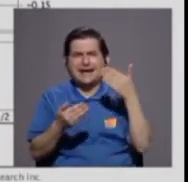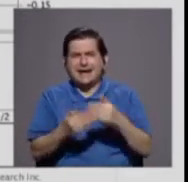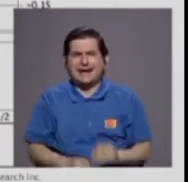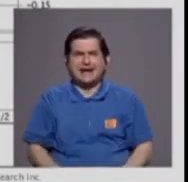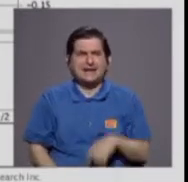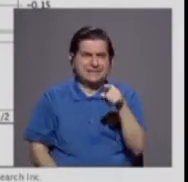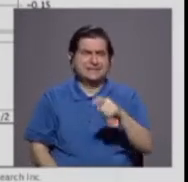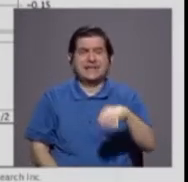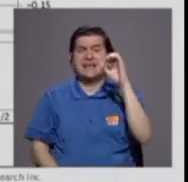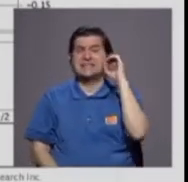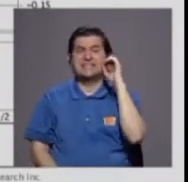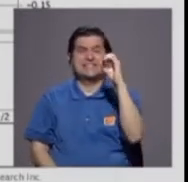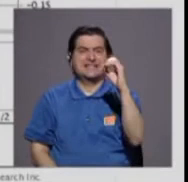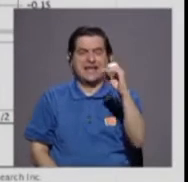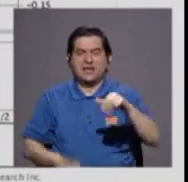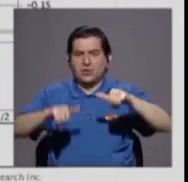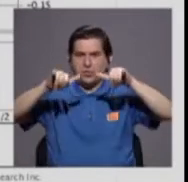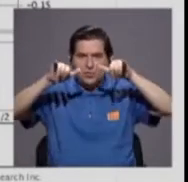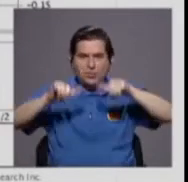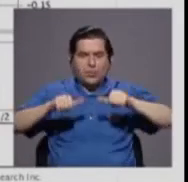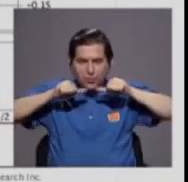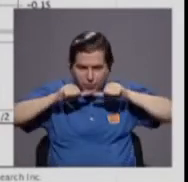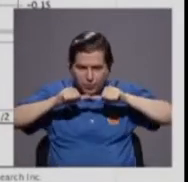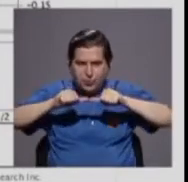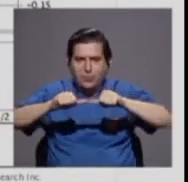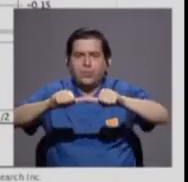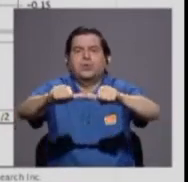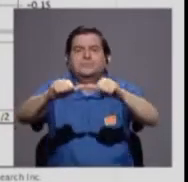pegada al cero continuamente.